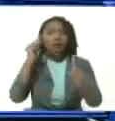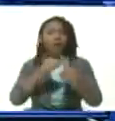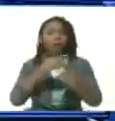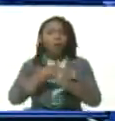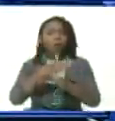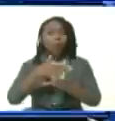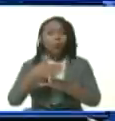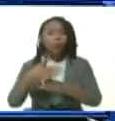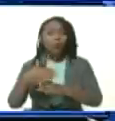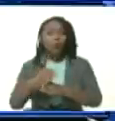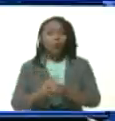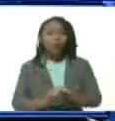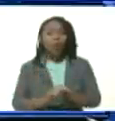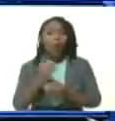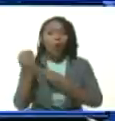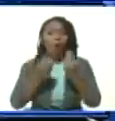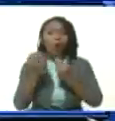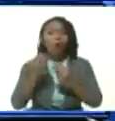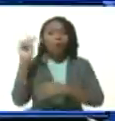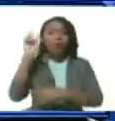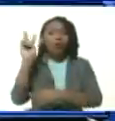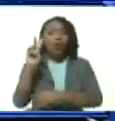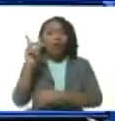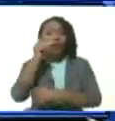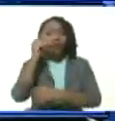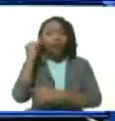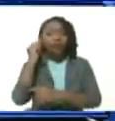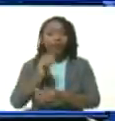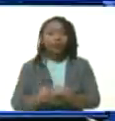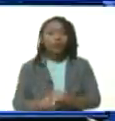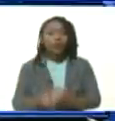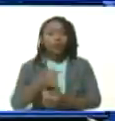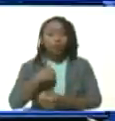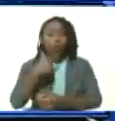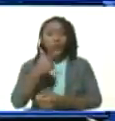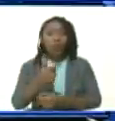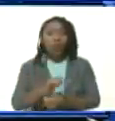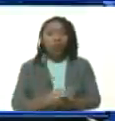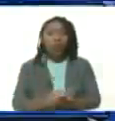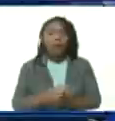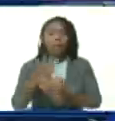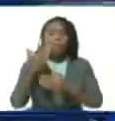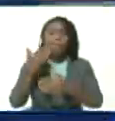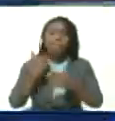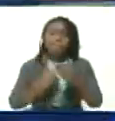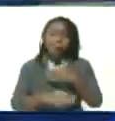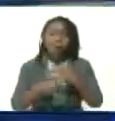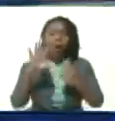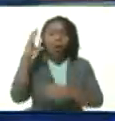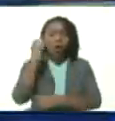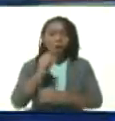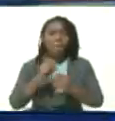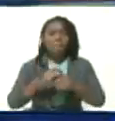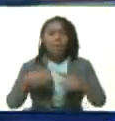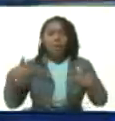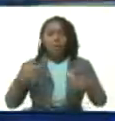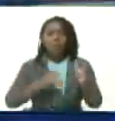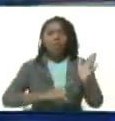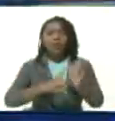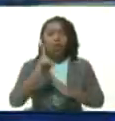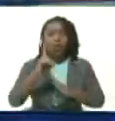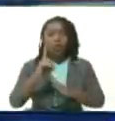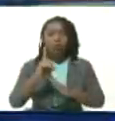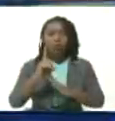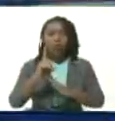compartidas como venezolanos y venezolanas, se los digo, vamos a lograr el máximo desarrollo y